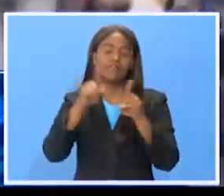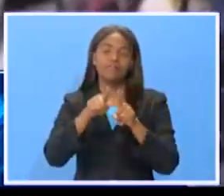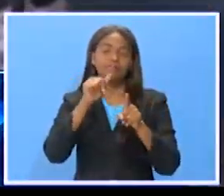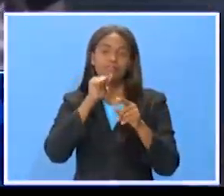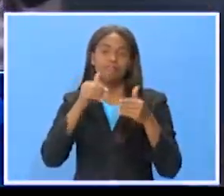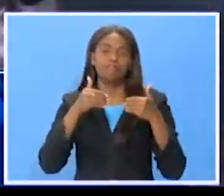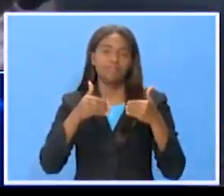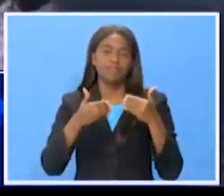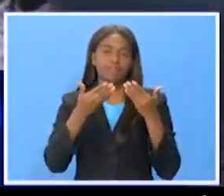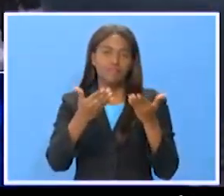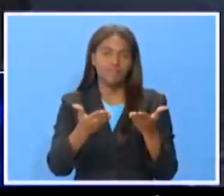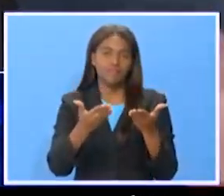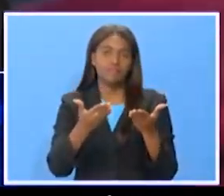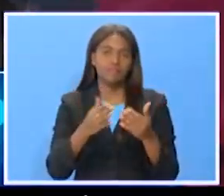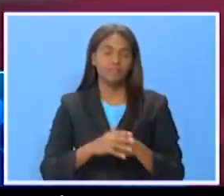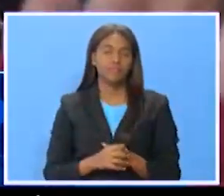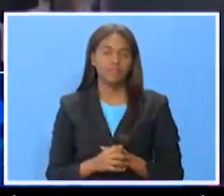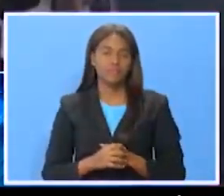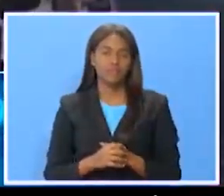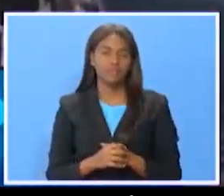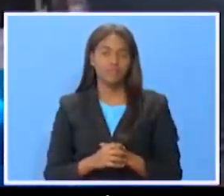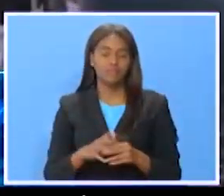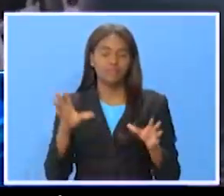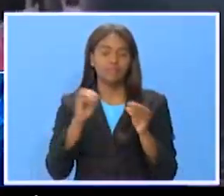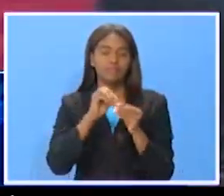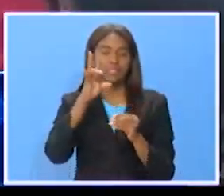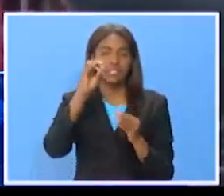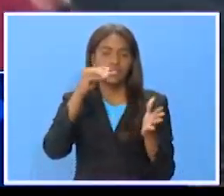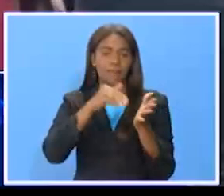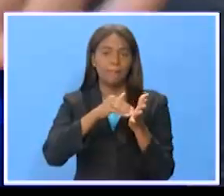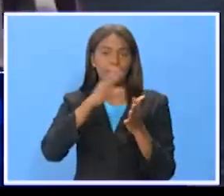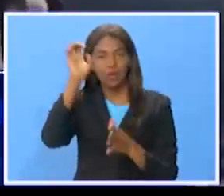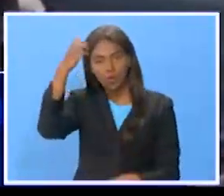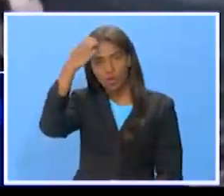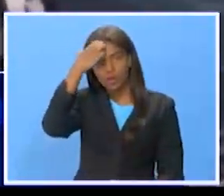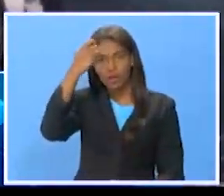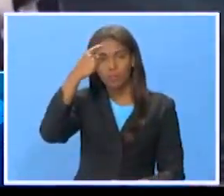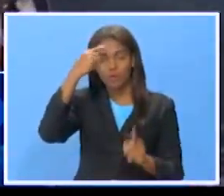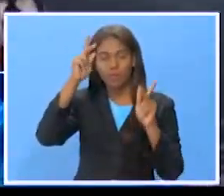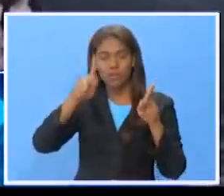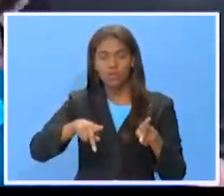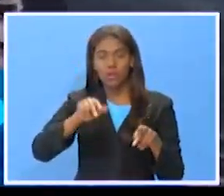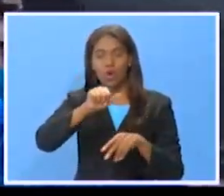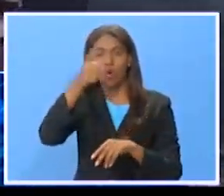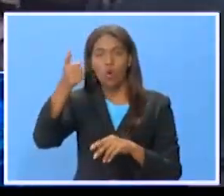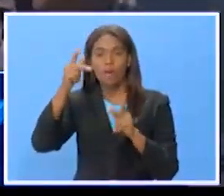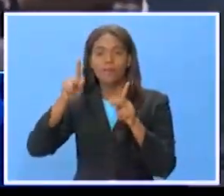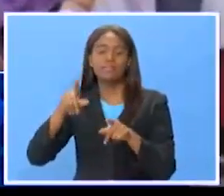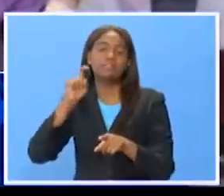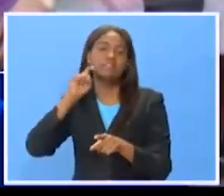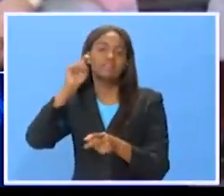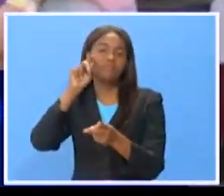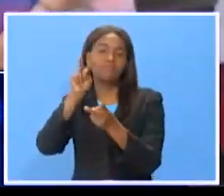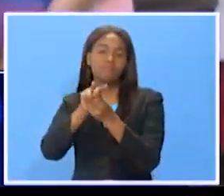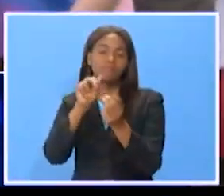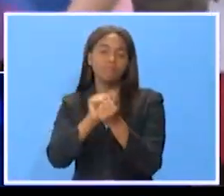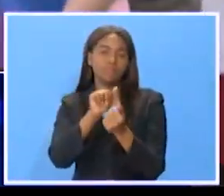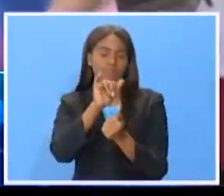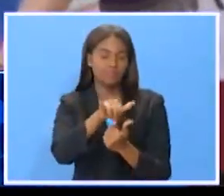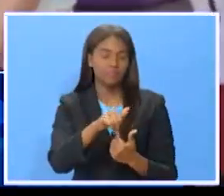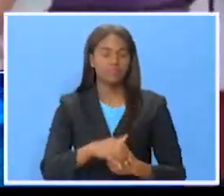compensación económica de 1 millón de yenes, unos 70.000 euros, por persona a 3 parejas de la región de Kansai. En